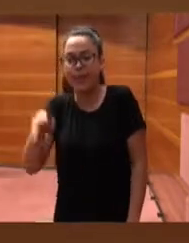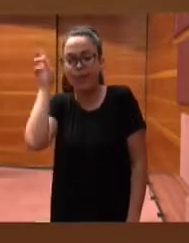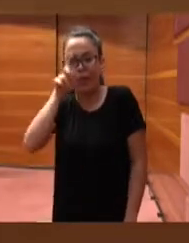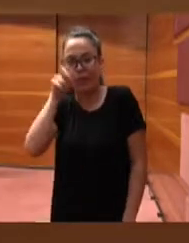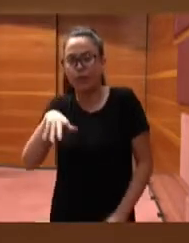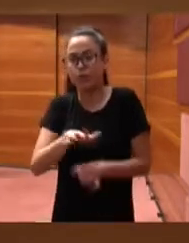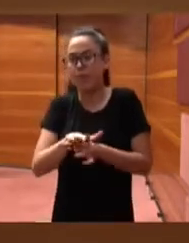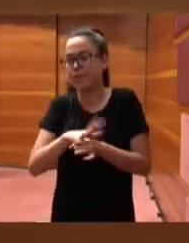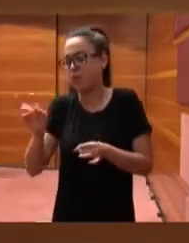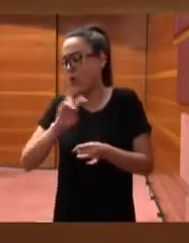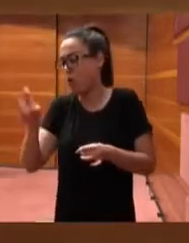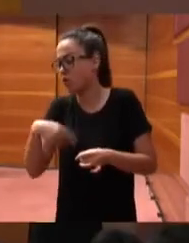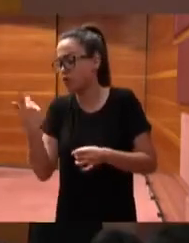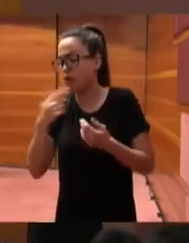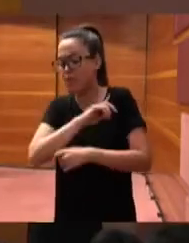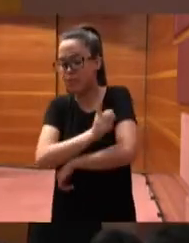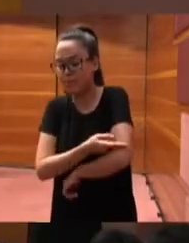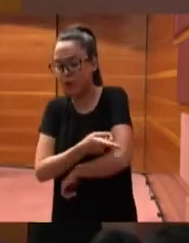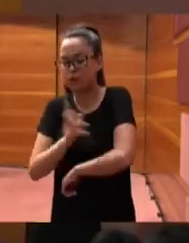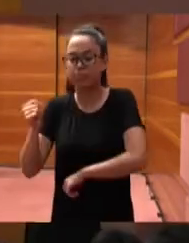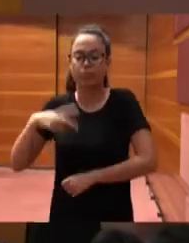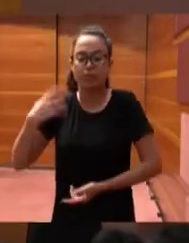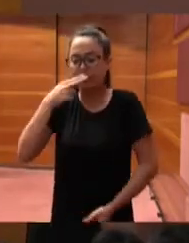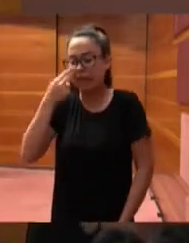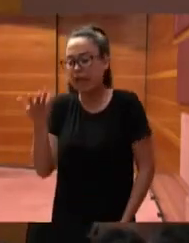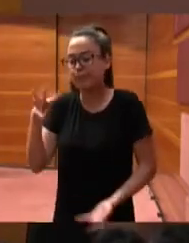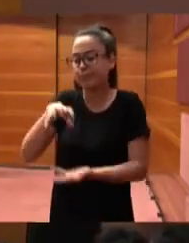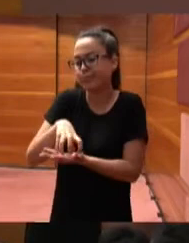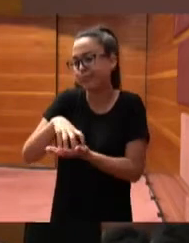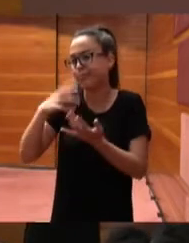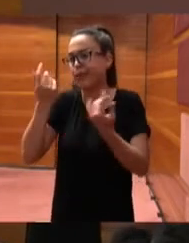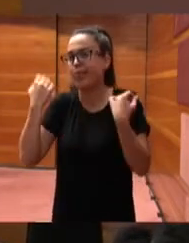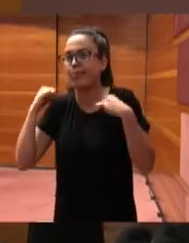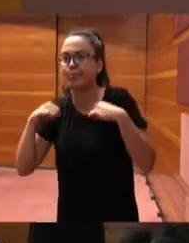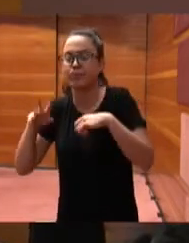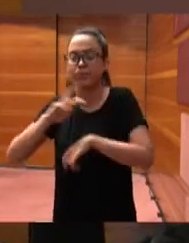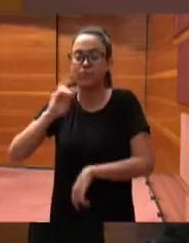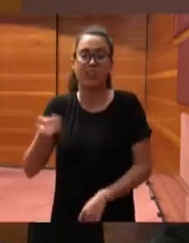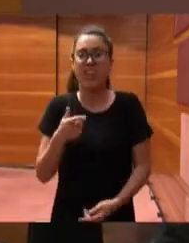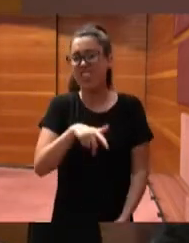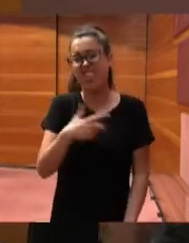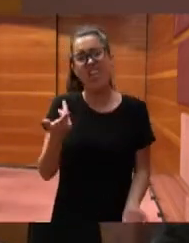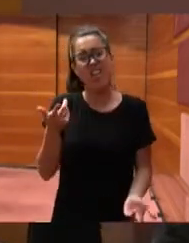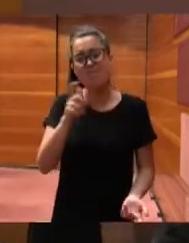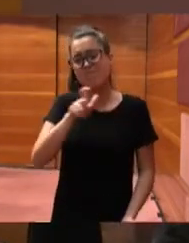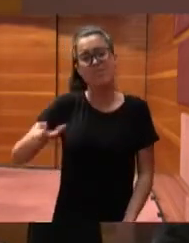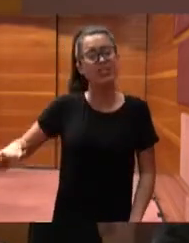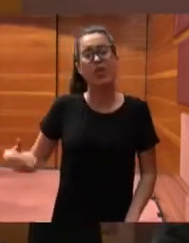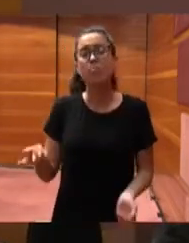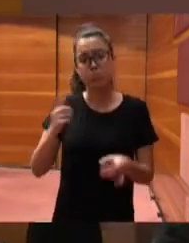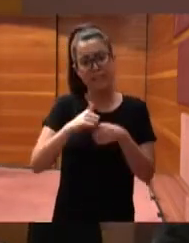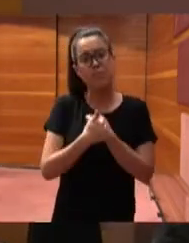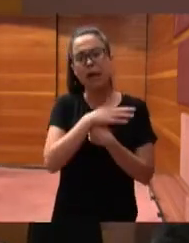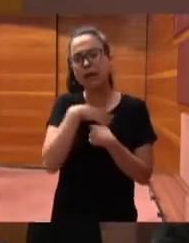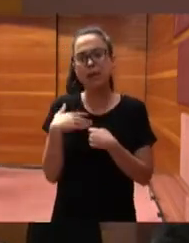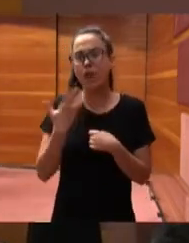parte deportiva, al sector cultural la parte cultural, etcétera. Ahí la ciudadanía quiere participar, lo que no quiere es participar en todo.